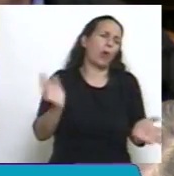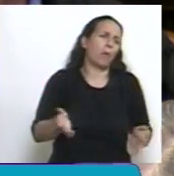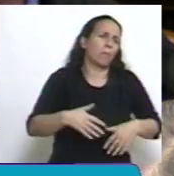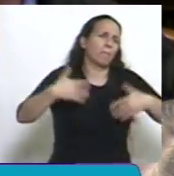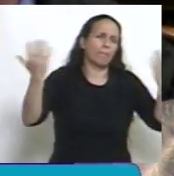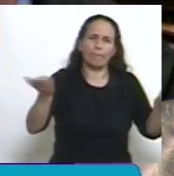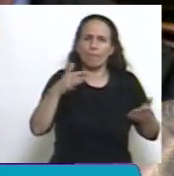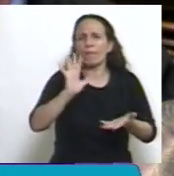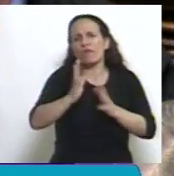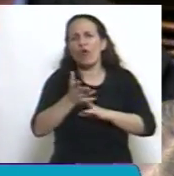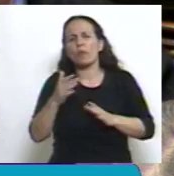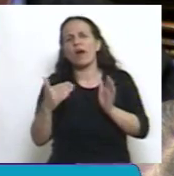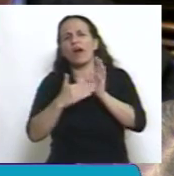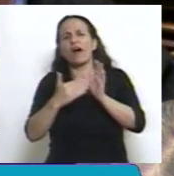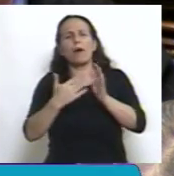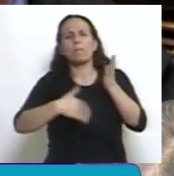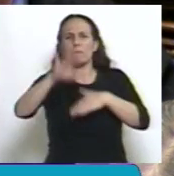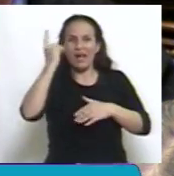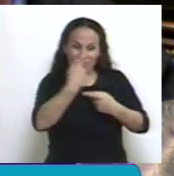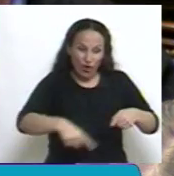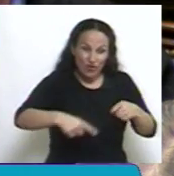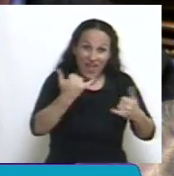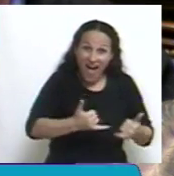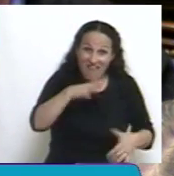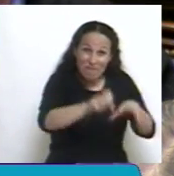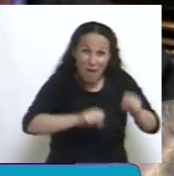consolidación de un modelo extractivista,